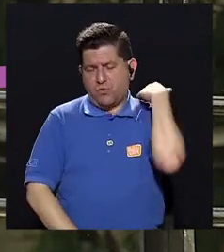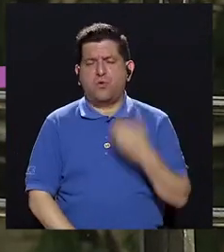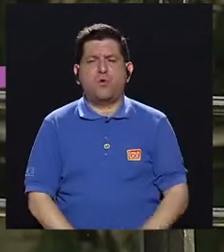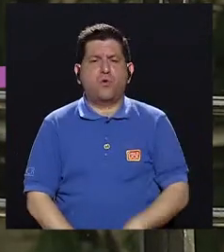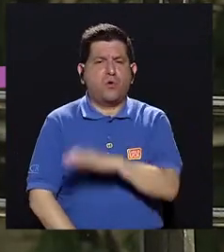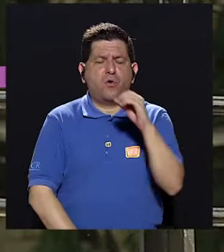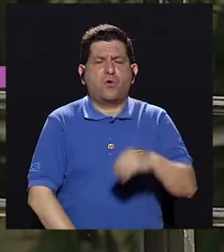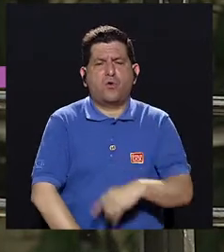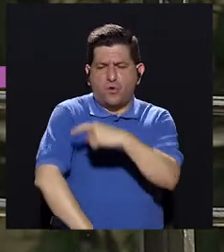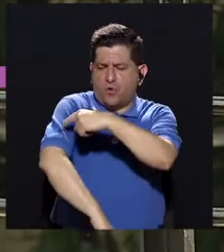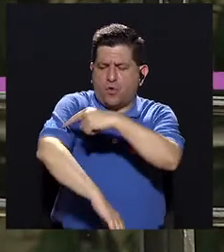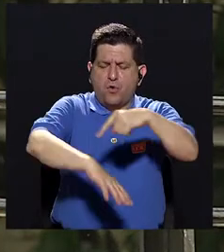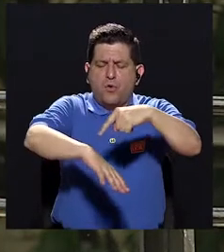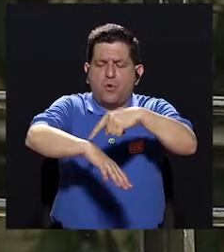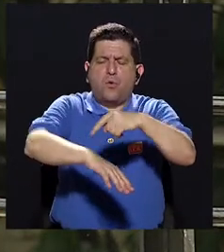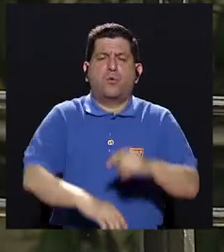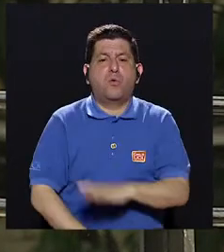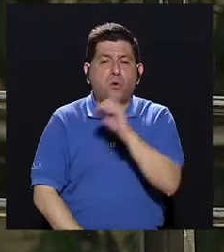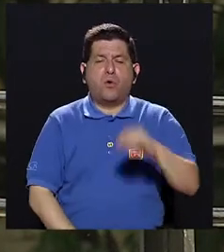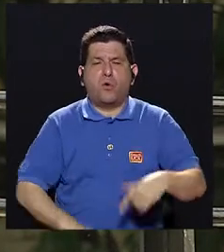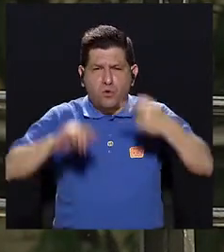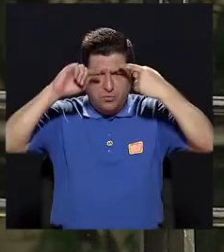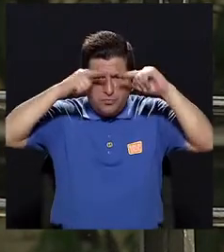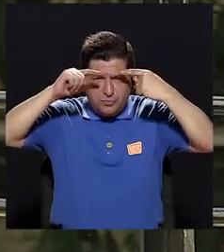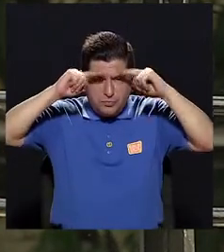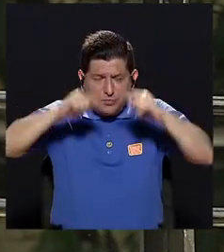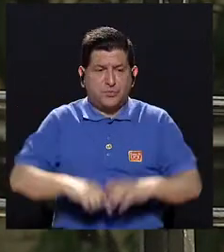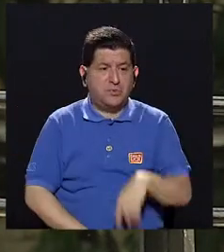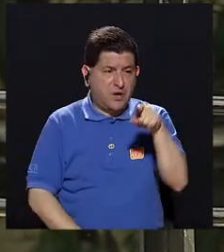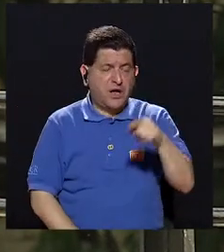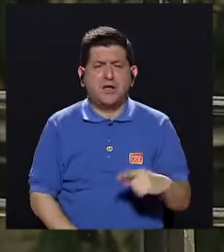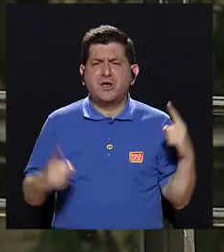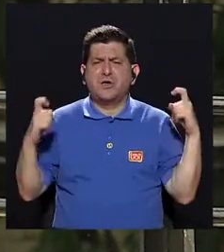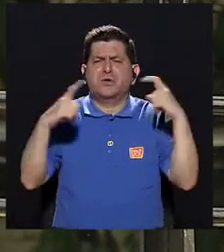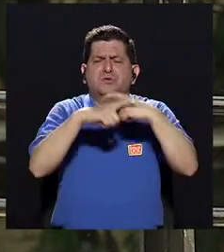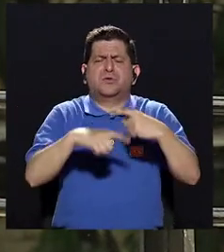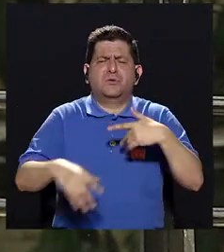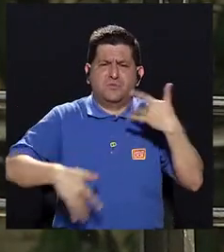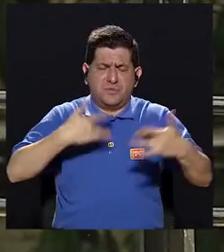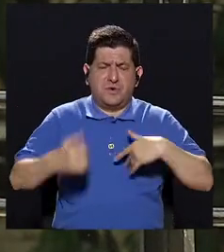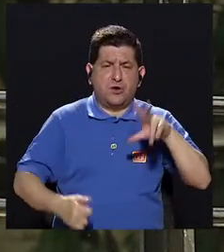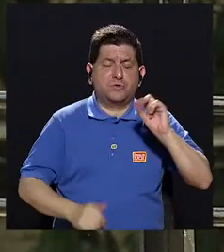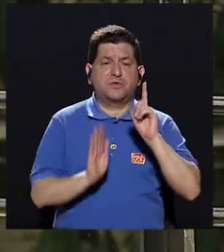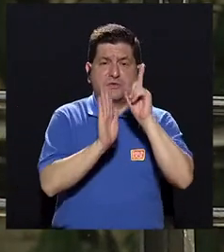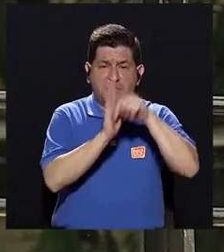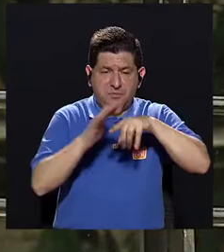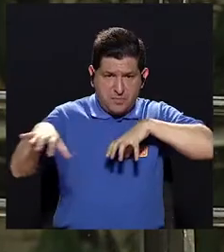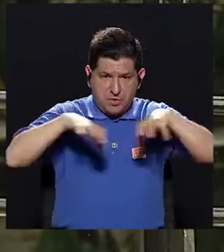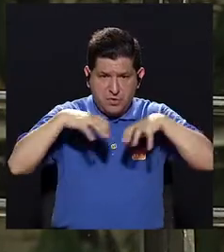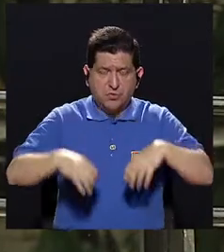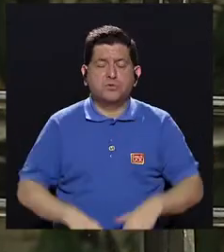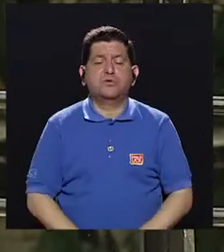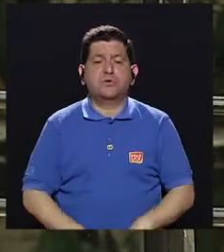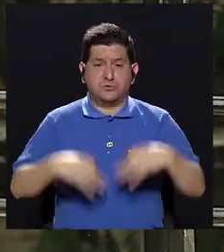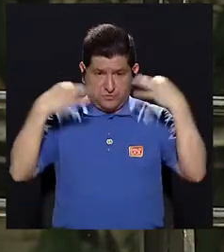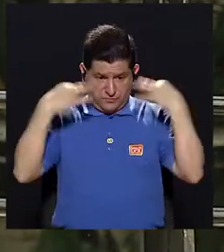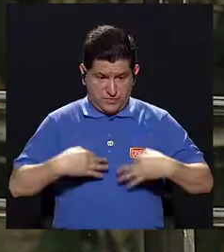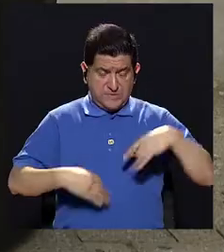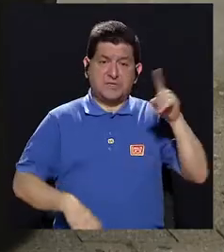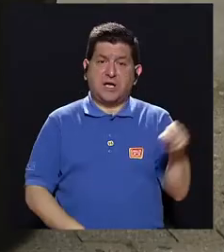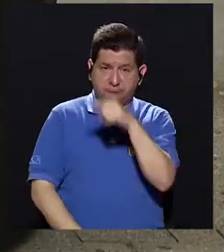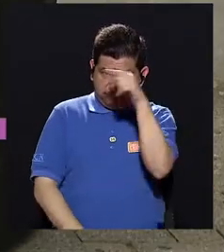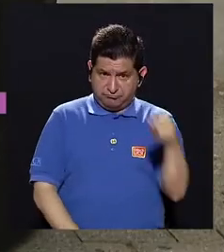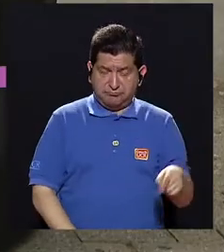dolores articulares, dolores de cabeza, cosas que a veces se ven para ellos muy complicadas, con 30 minutos de actividad física se les quita, así de